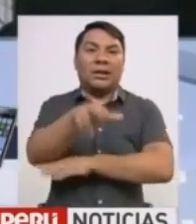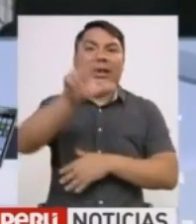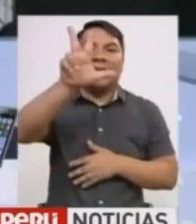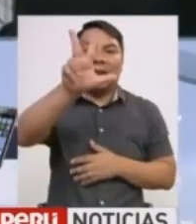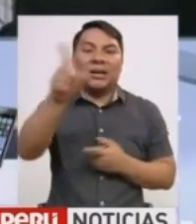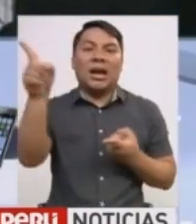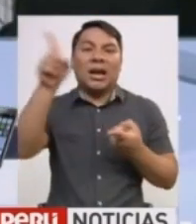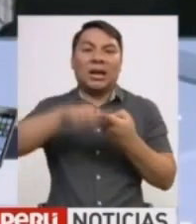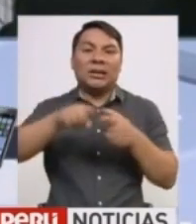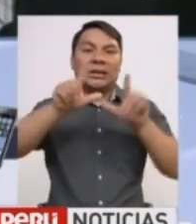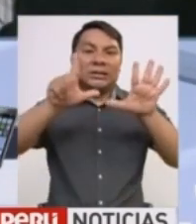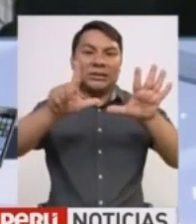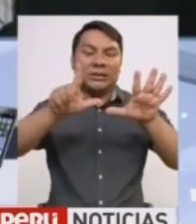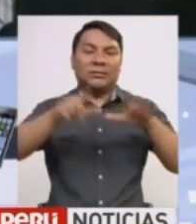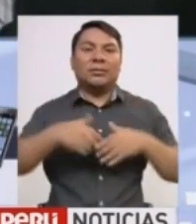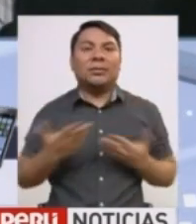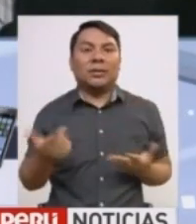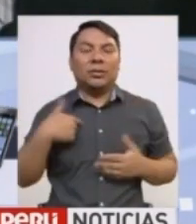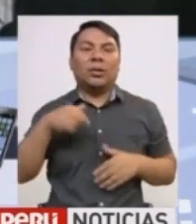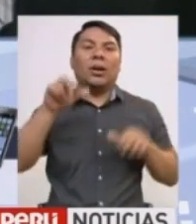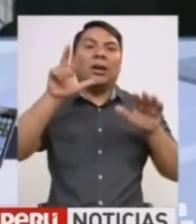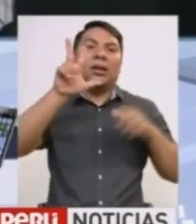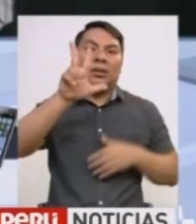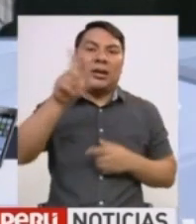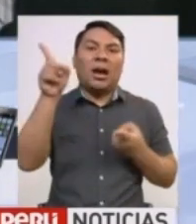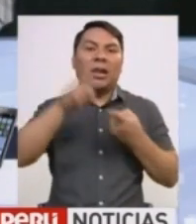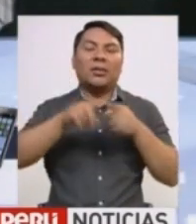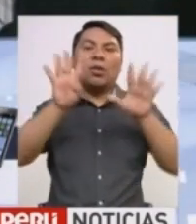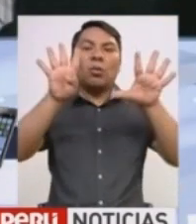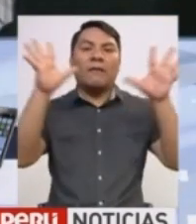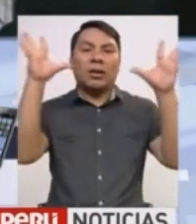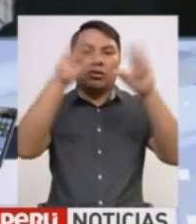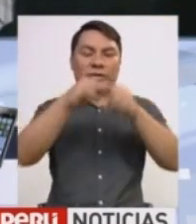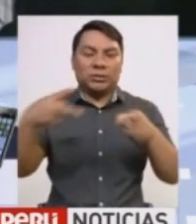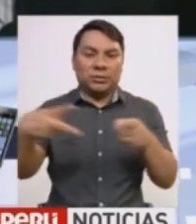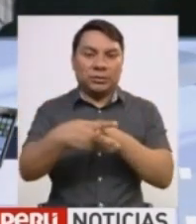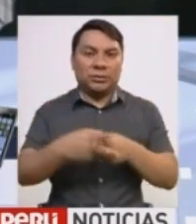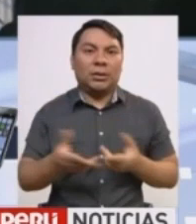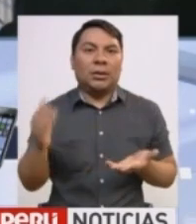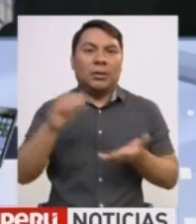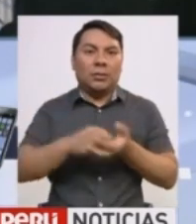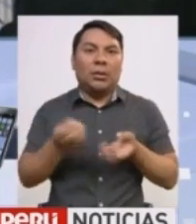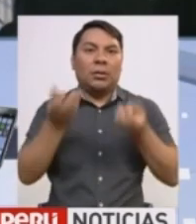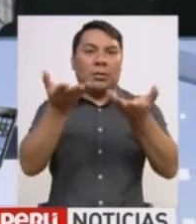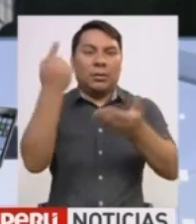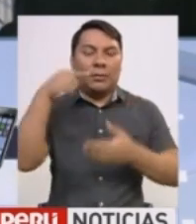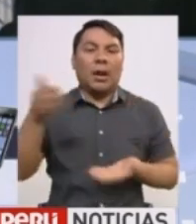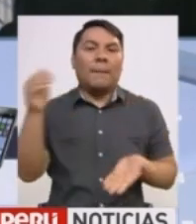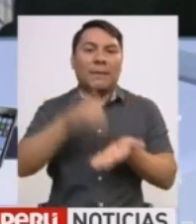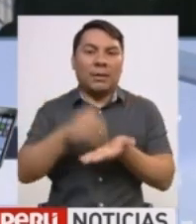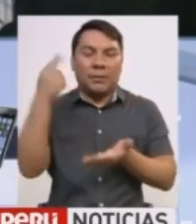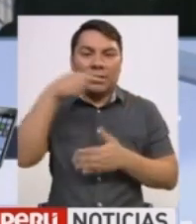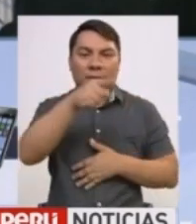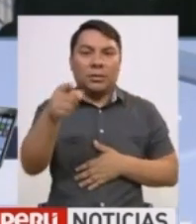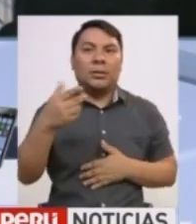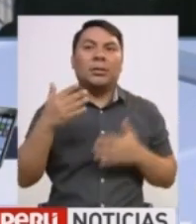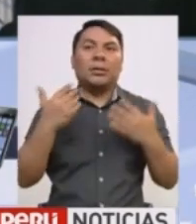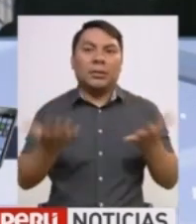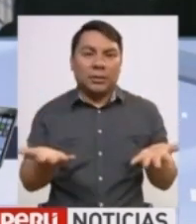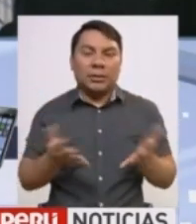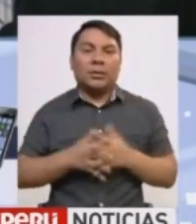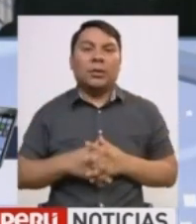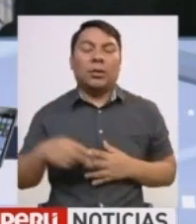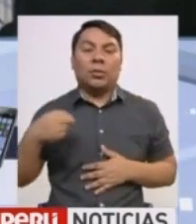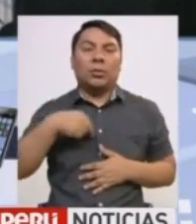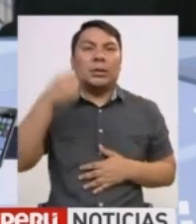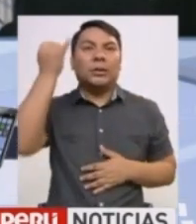7 y lo hemos dado de 3 a 9. Mientras más podamos tratar, más vamos a abastecer. Y para mañana,